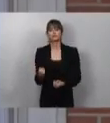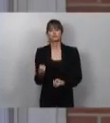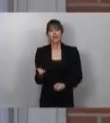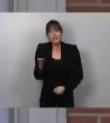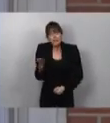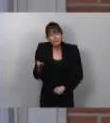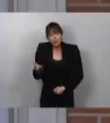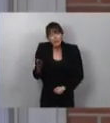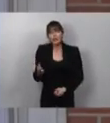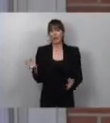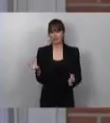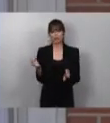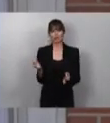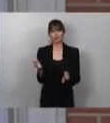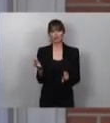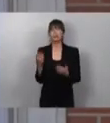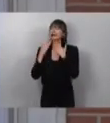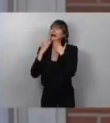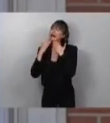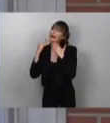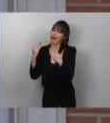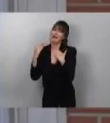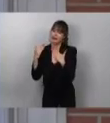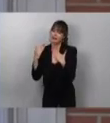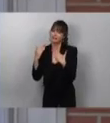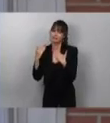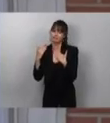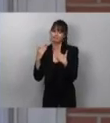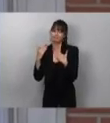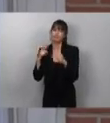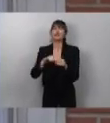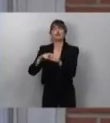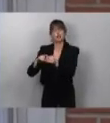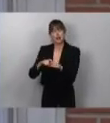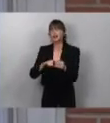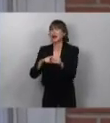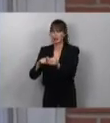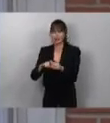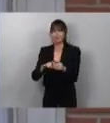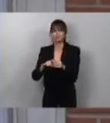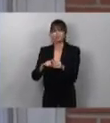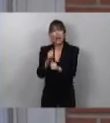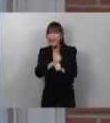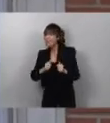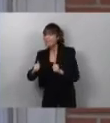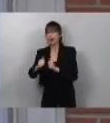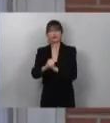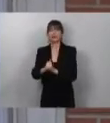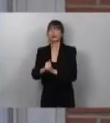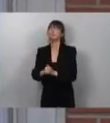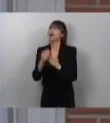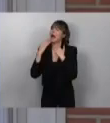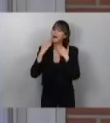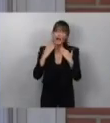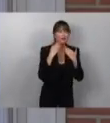vuelta de del de las vacaciones parlamentarias habrá que presentar unos presupuestos digo yo en el congreso y ver si realmente esos presupuestos reúnen la mayoría